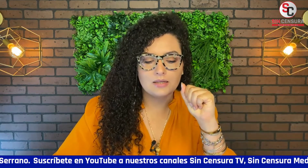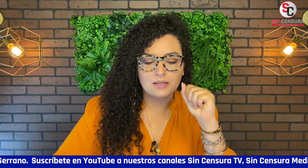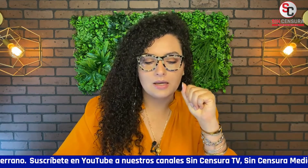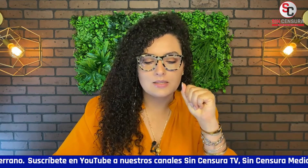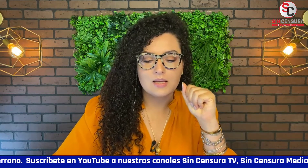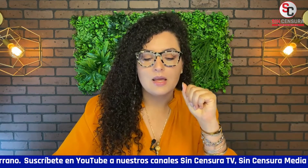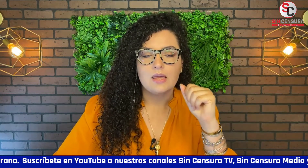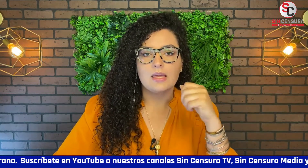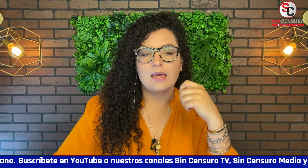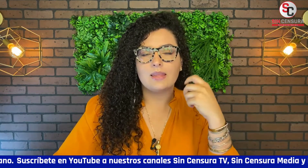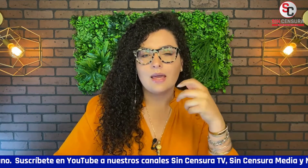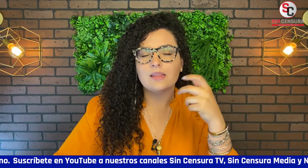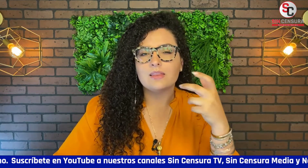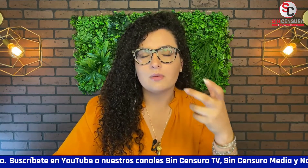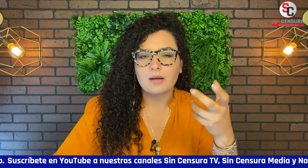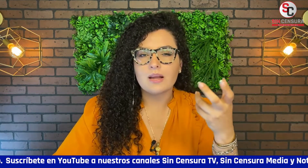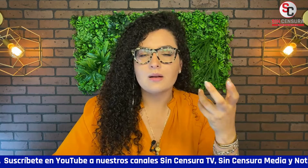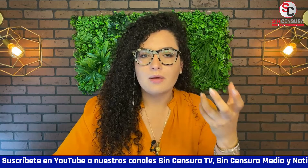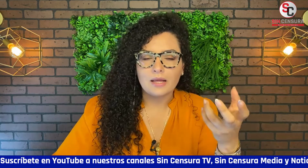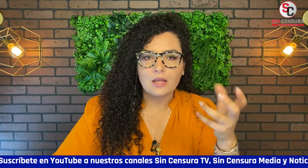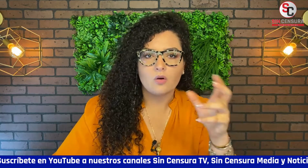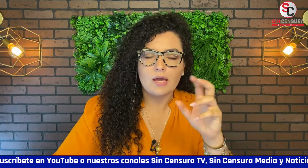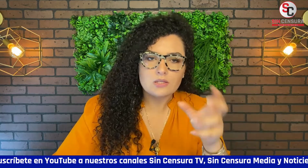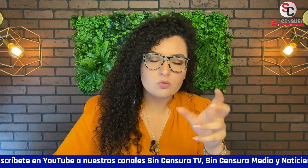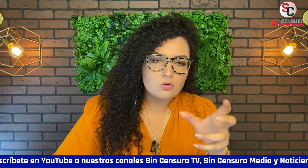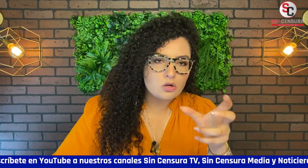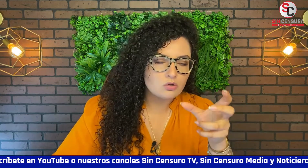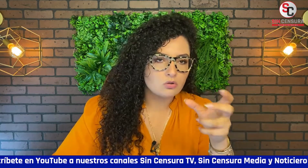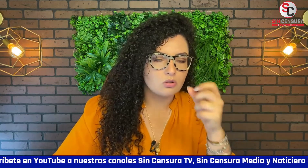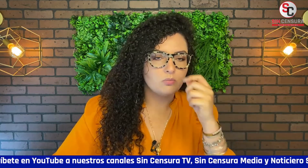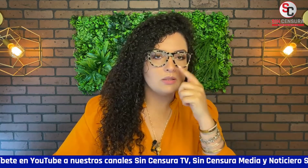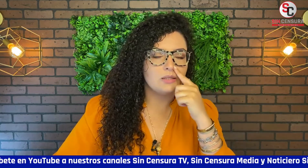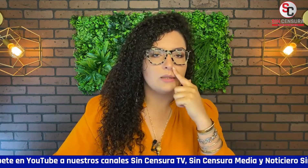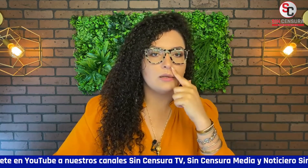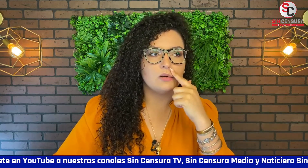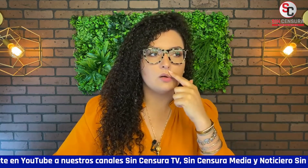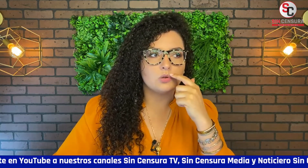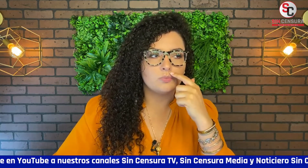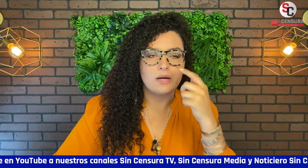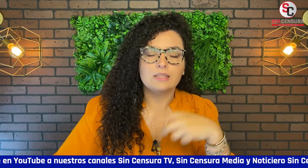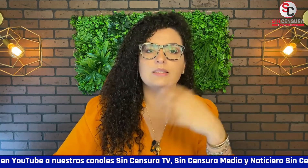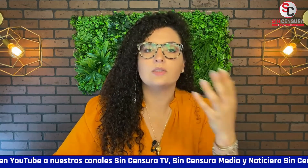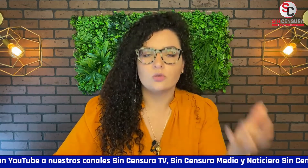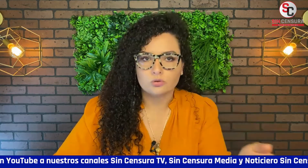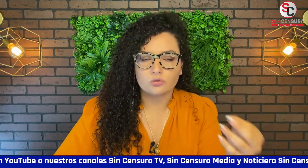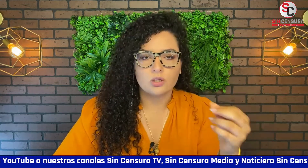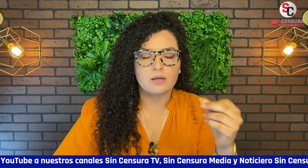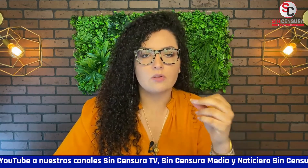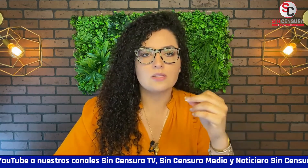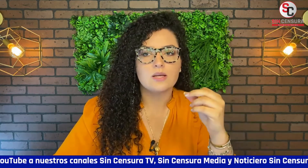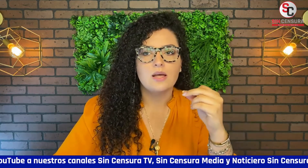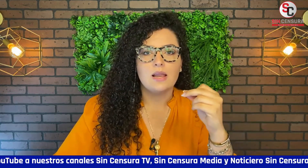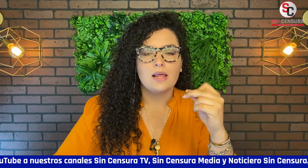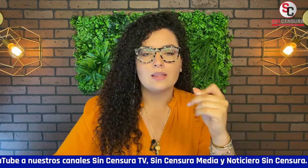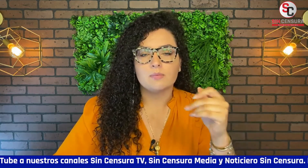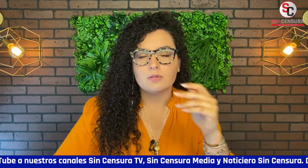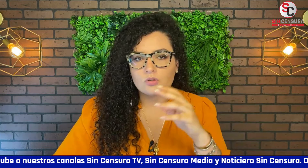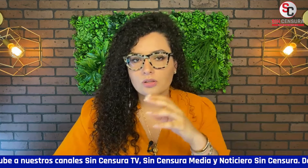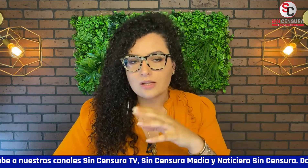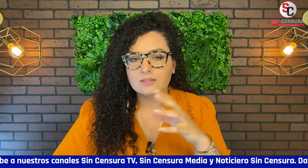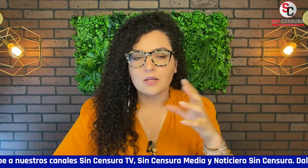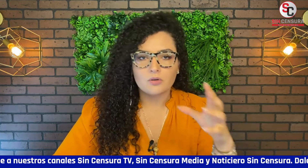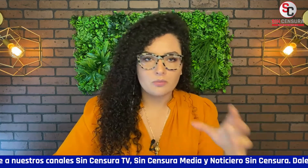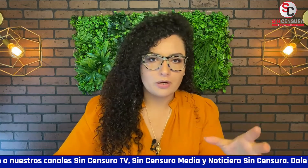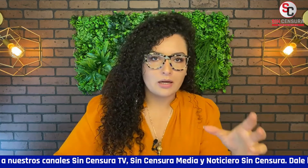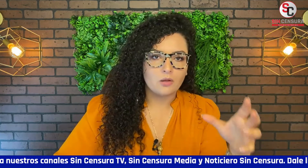empresas eléctricas y que dejen de intervenir en el mercado. Es curioso cómo entienden los panistas o los conservadores la